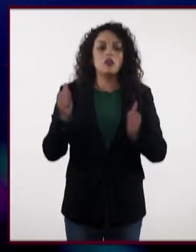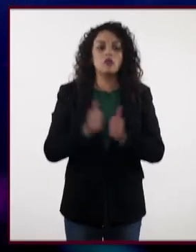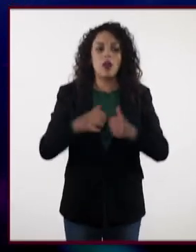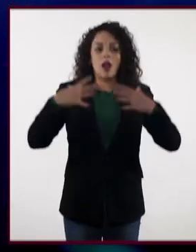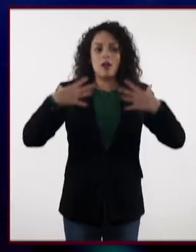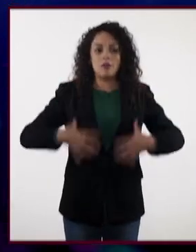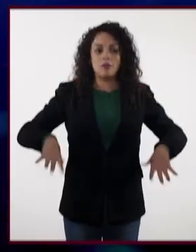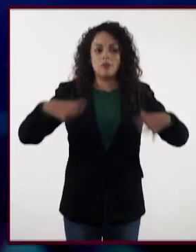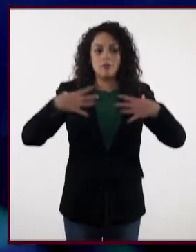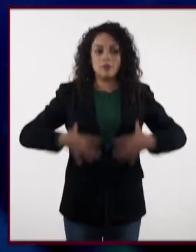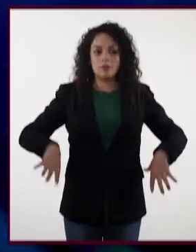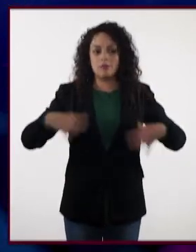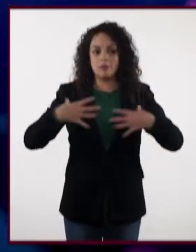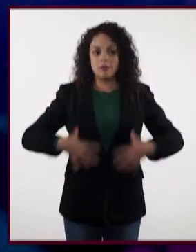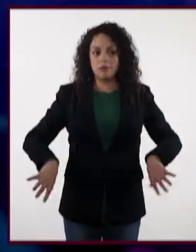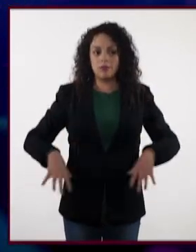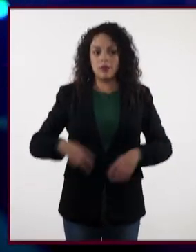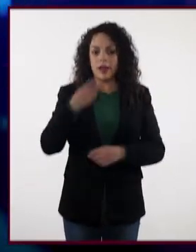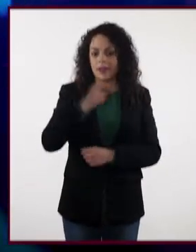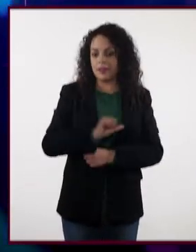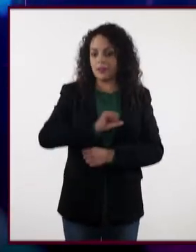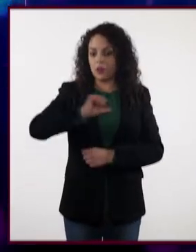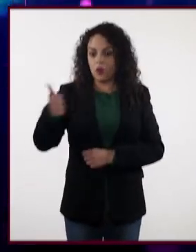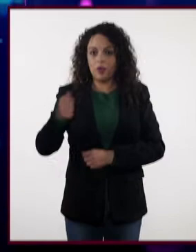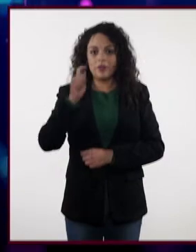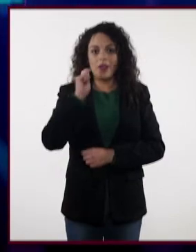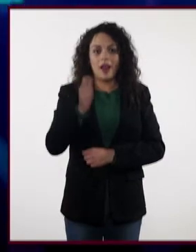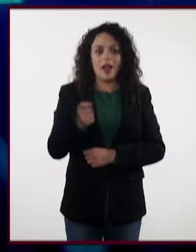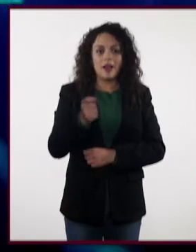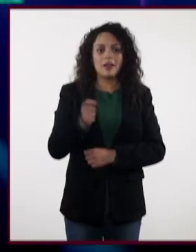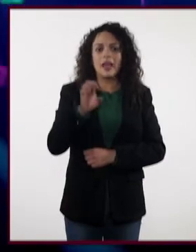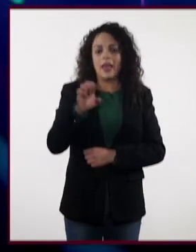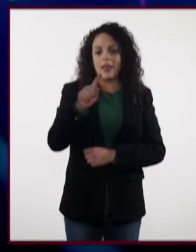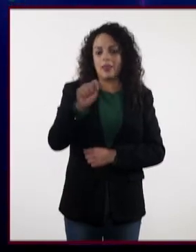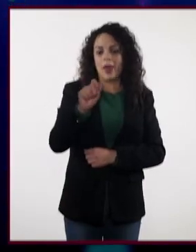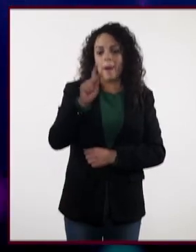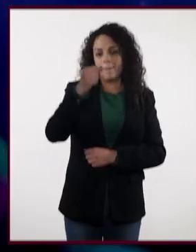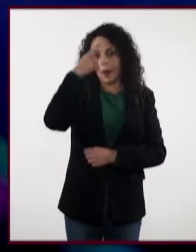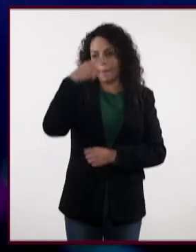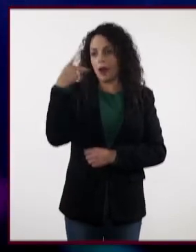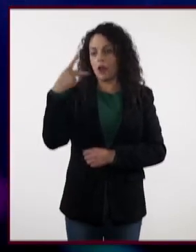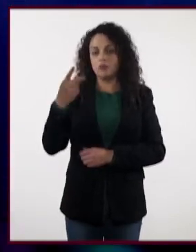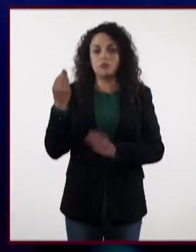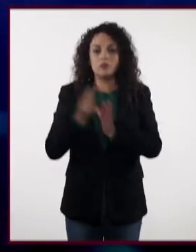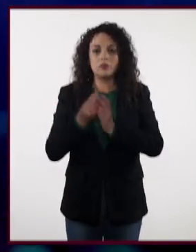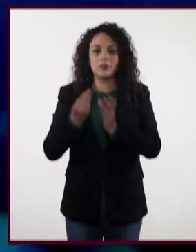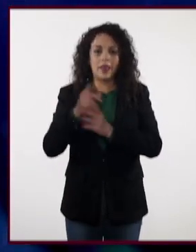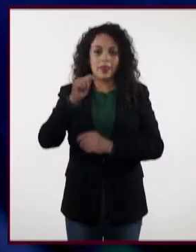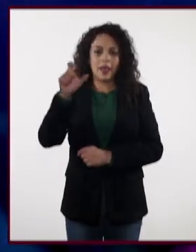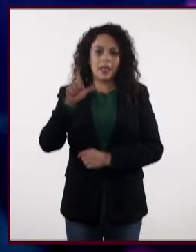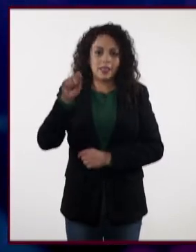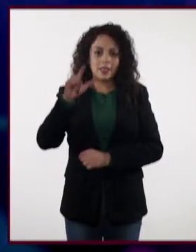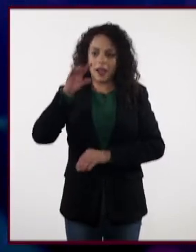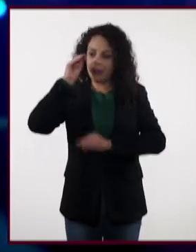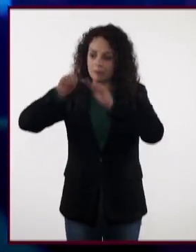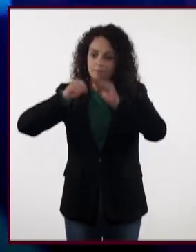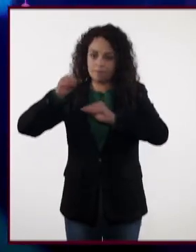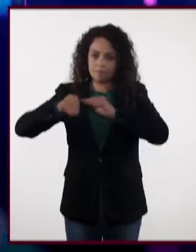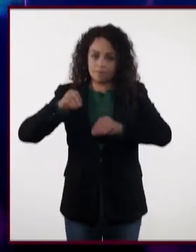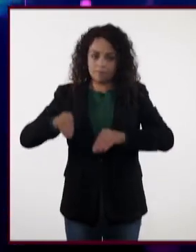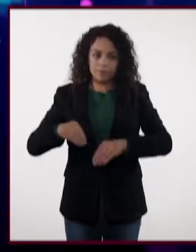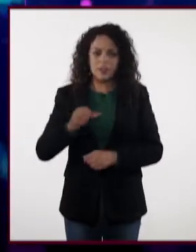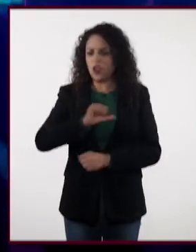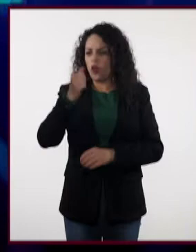escénico, que también es como otra posible faceta del diseño textil. Y por otro lado, así que pareciera nada que